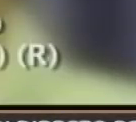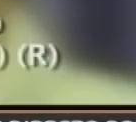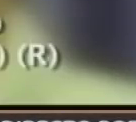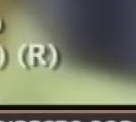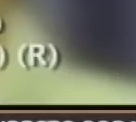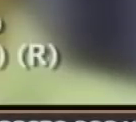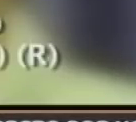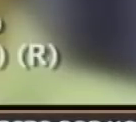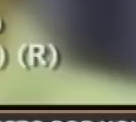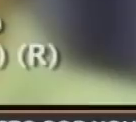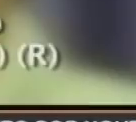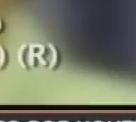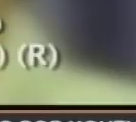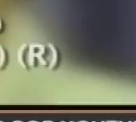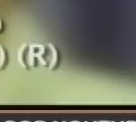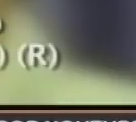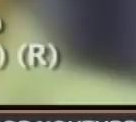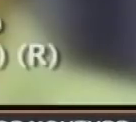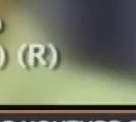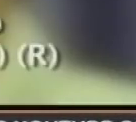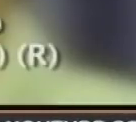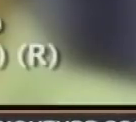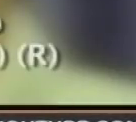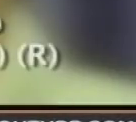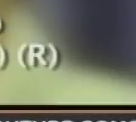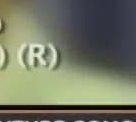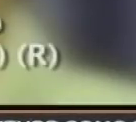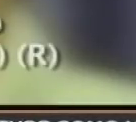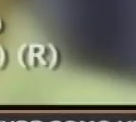equipaban o los probaban en los misiles,